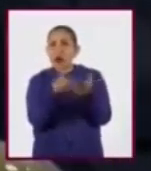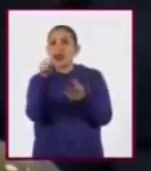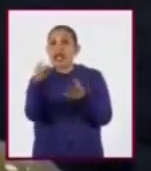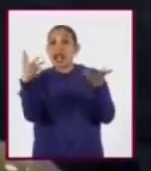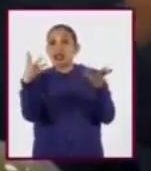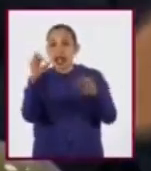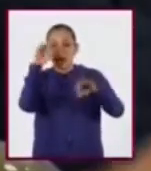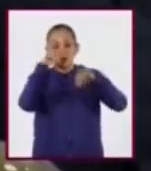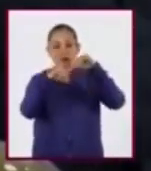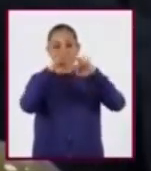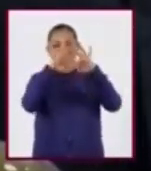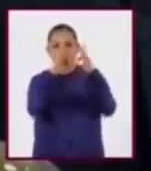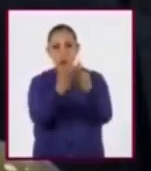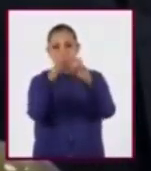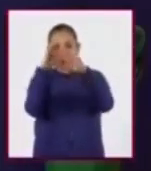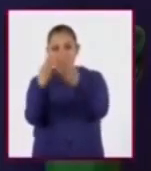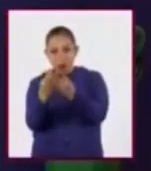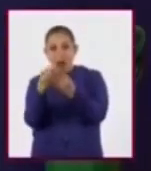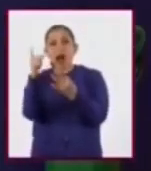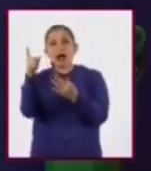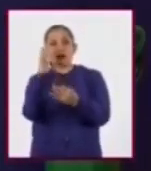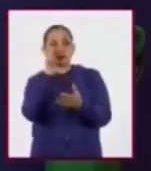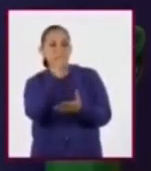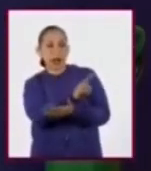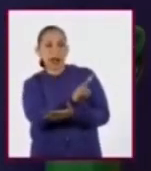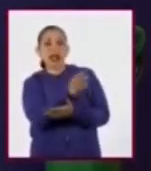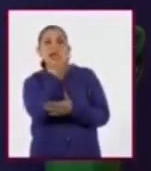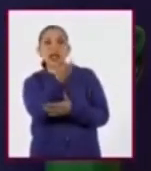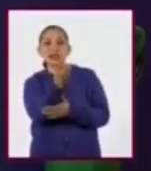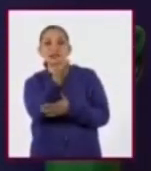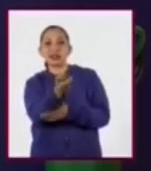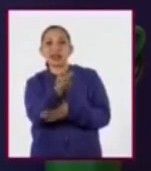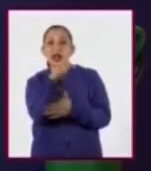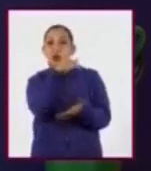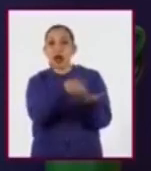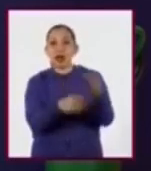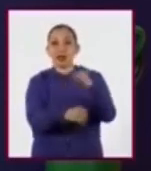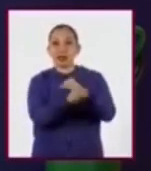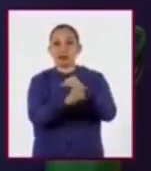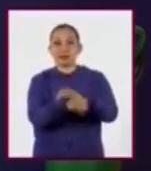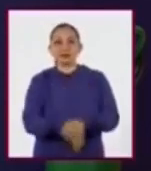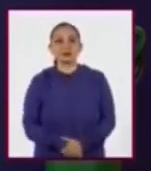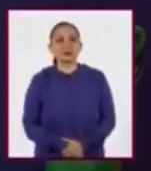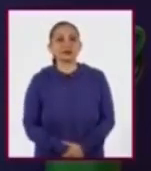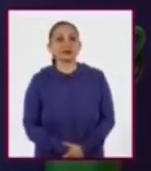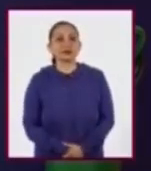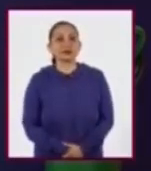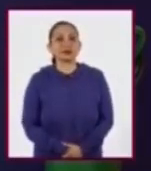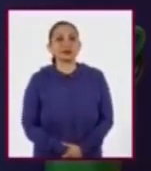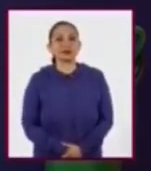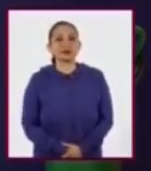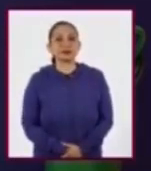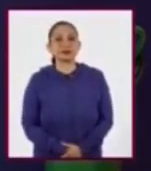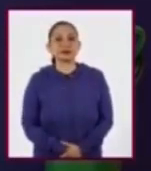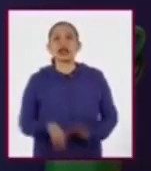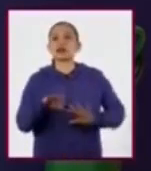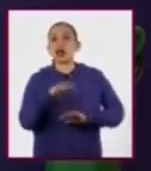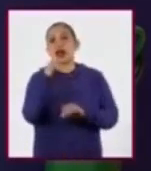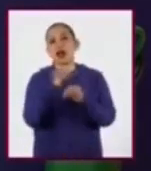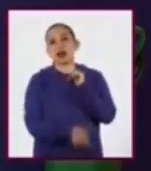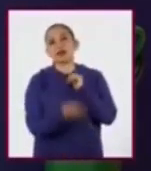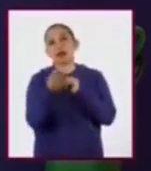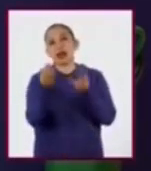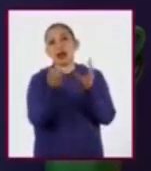crear modelos, les sugerimos consultar el siguiente sitio en internet. Hemos llegado al final de